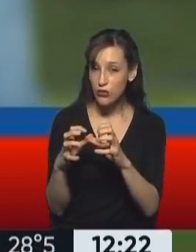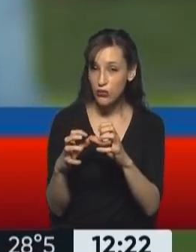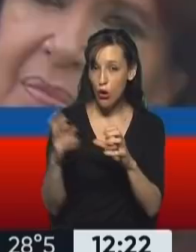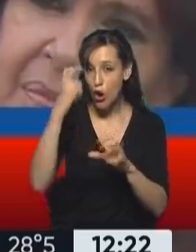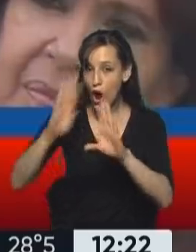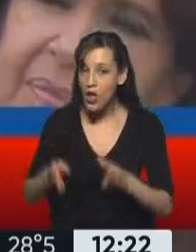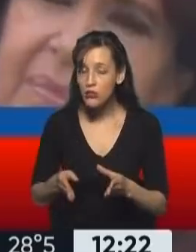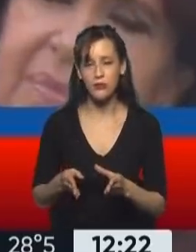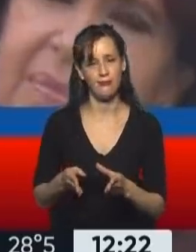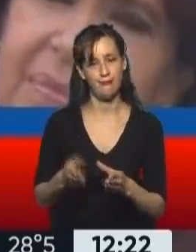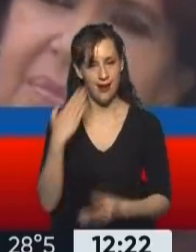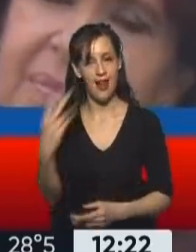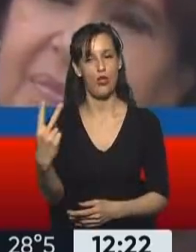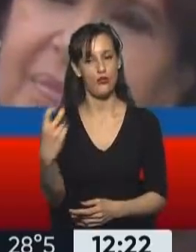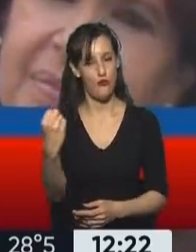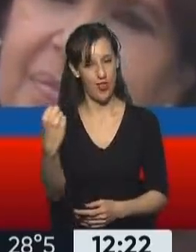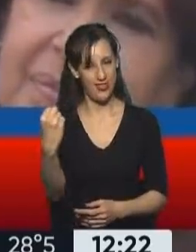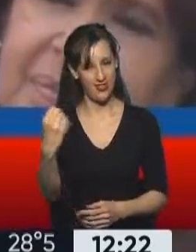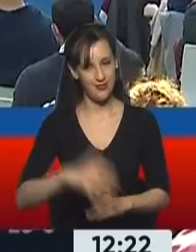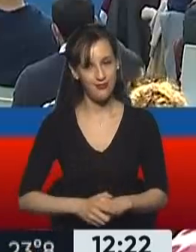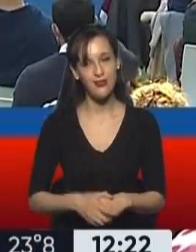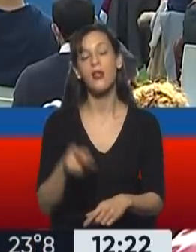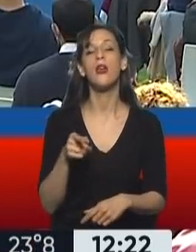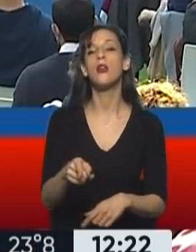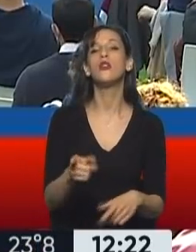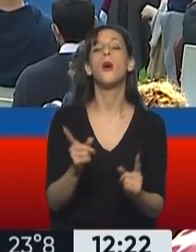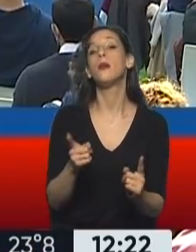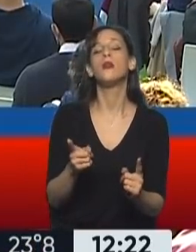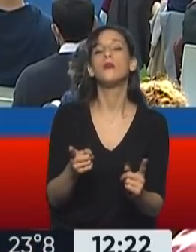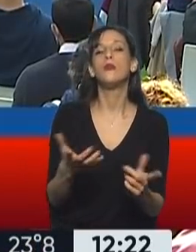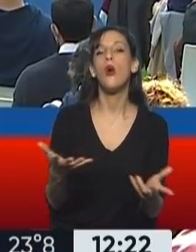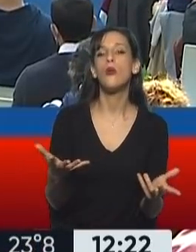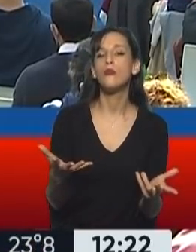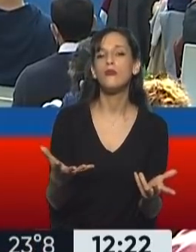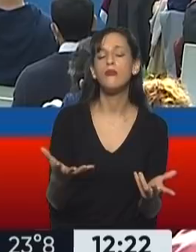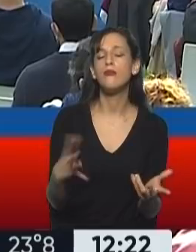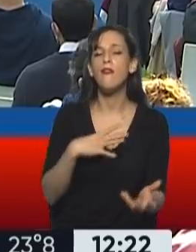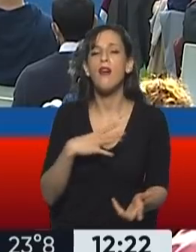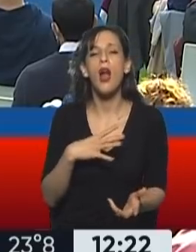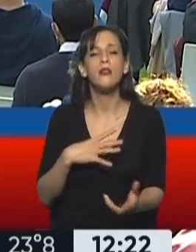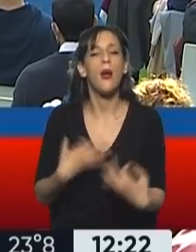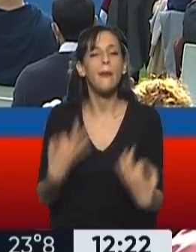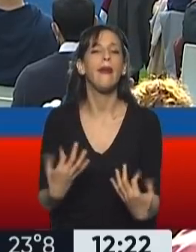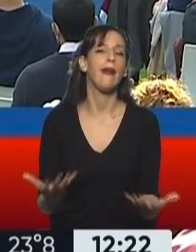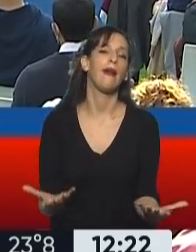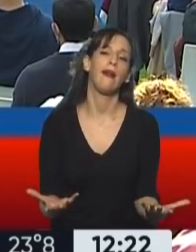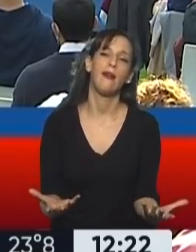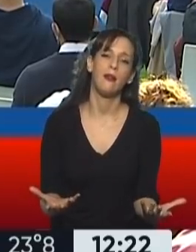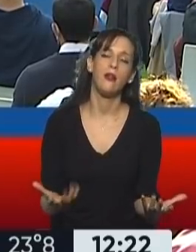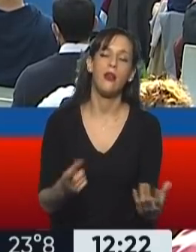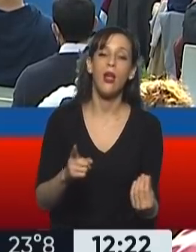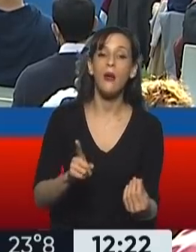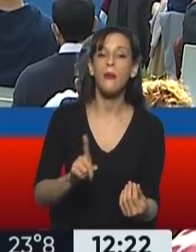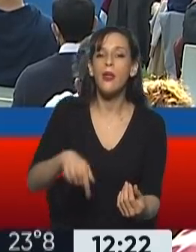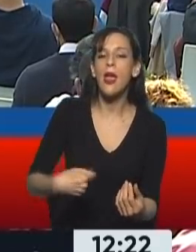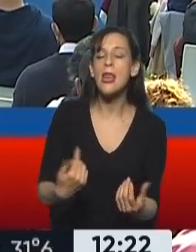este tipo de situaciones son las que muchas veces no logramos que se evalúen y nos van